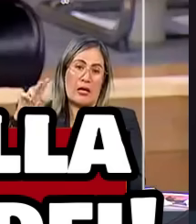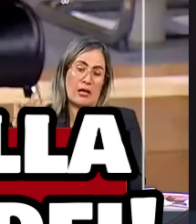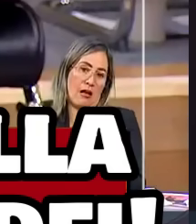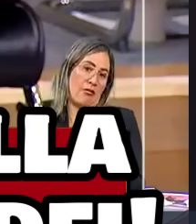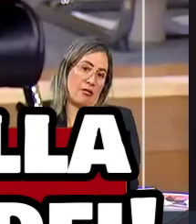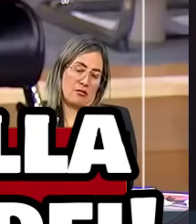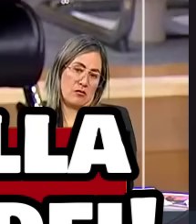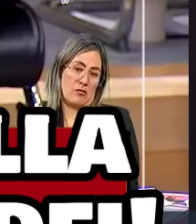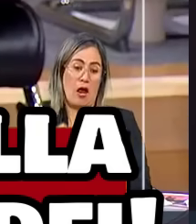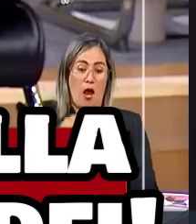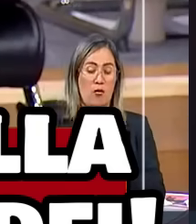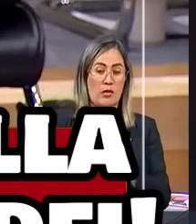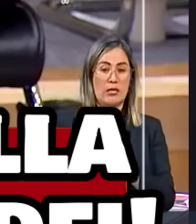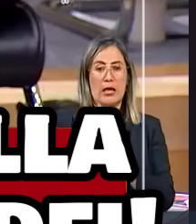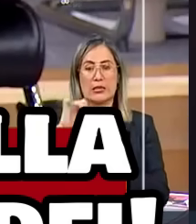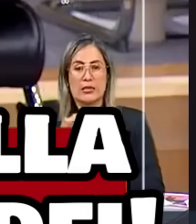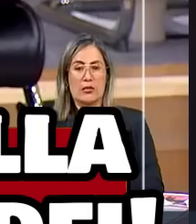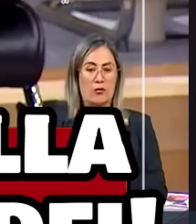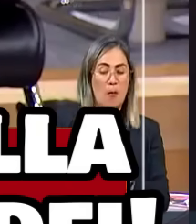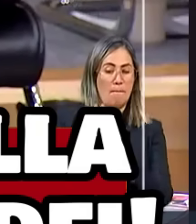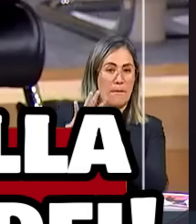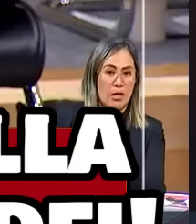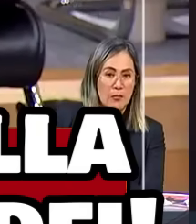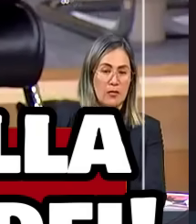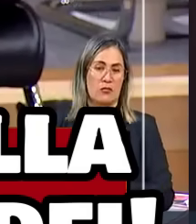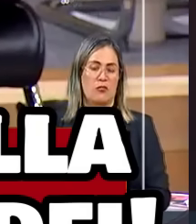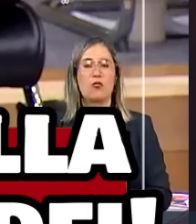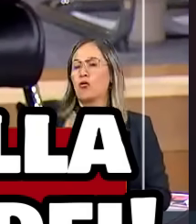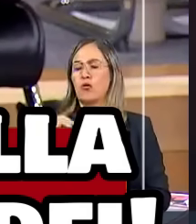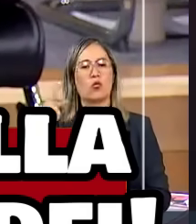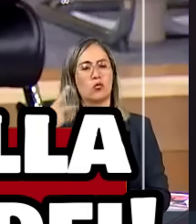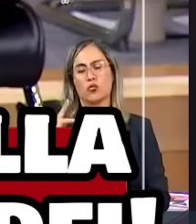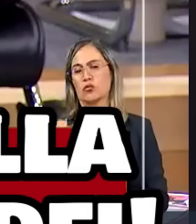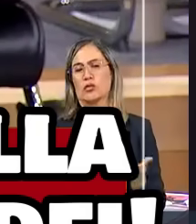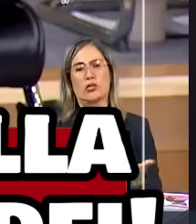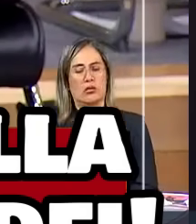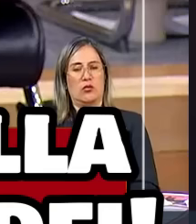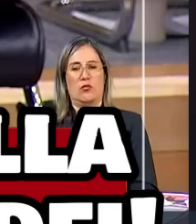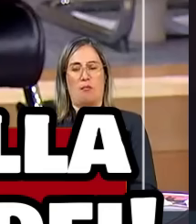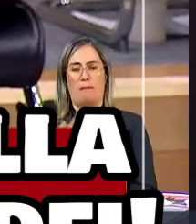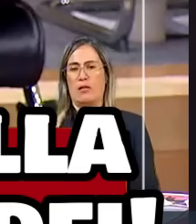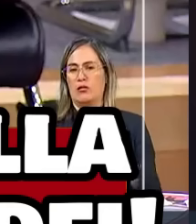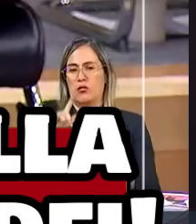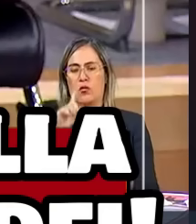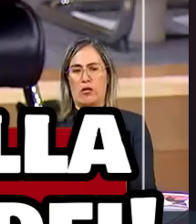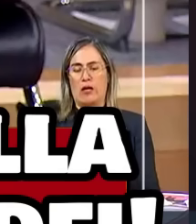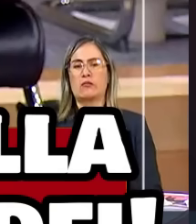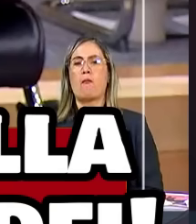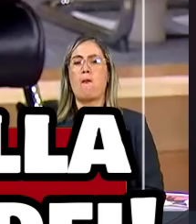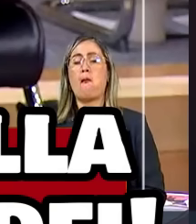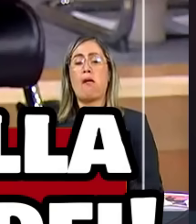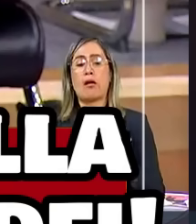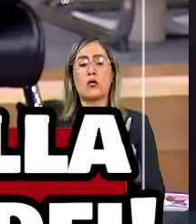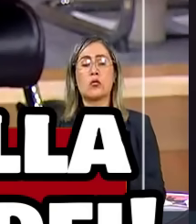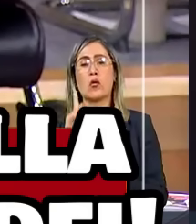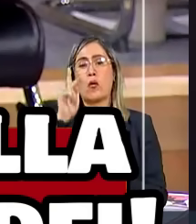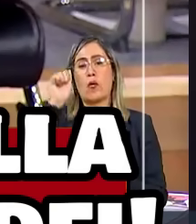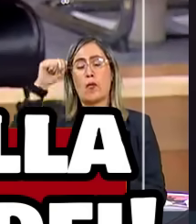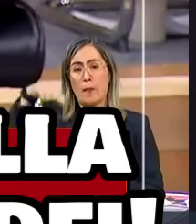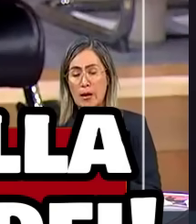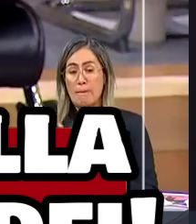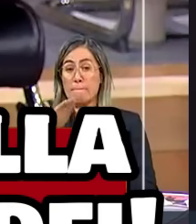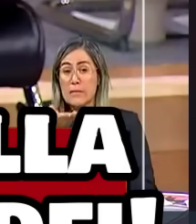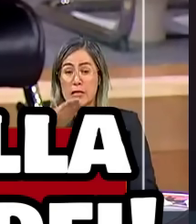se puede votar aquí que se excuse o no se excuse, es una decisión personalísima. Y la representación de Acción Nacional no pidió que se fuera